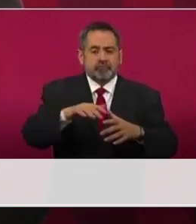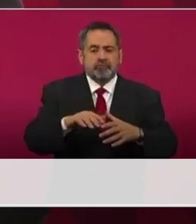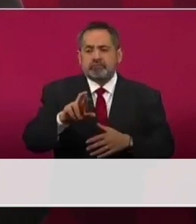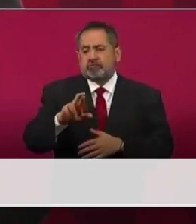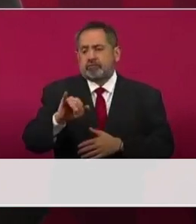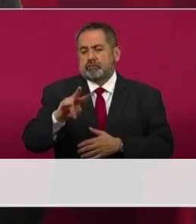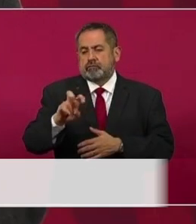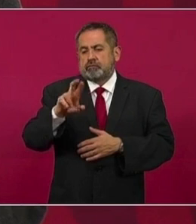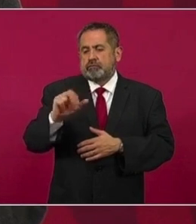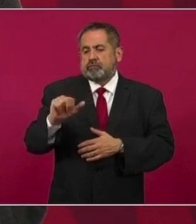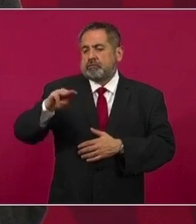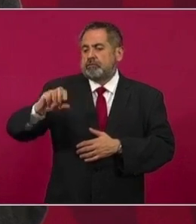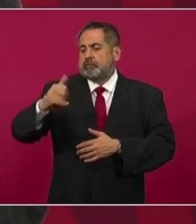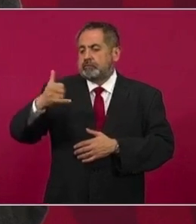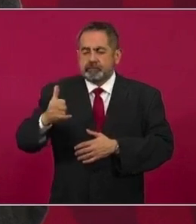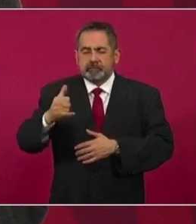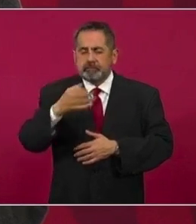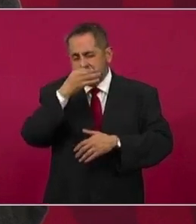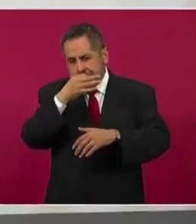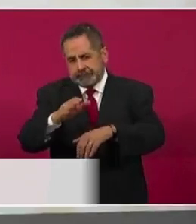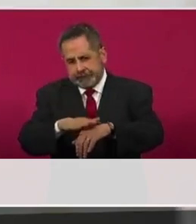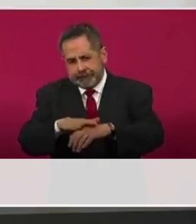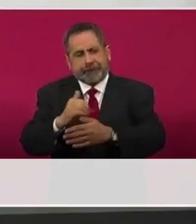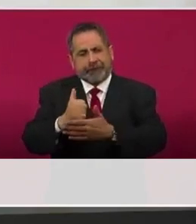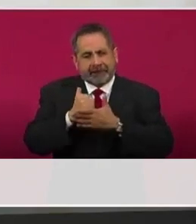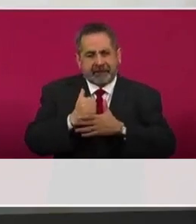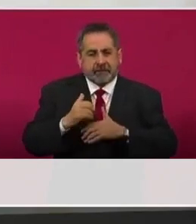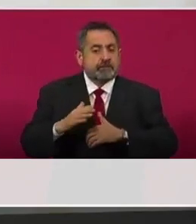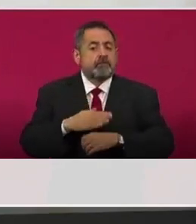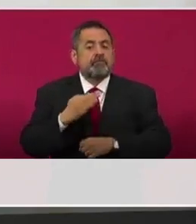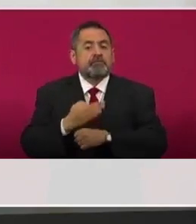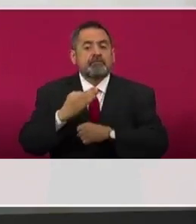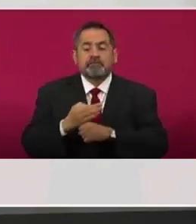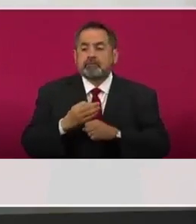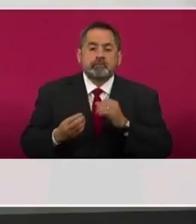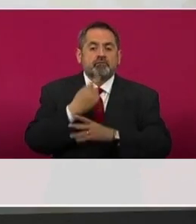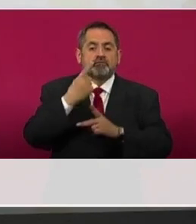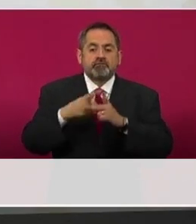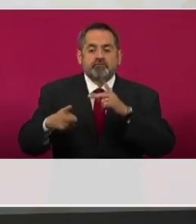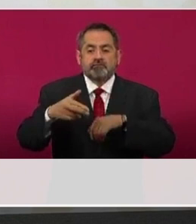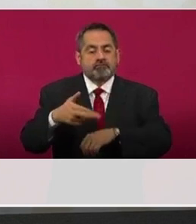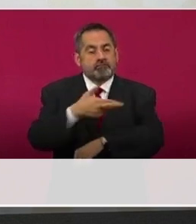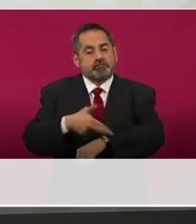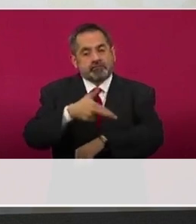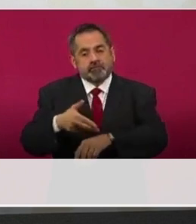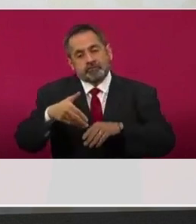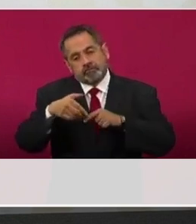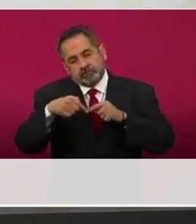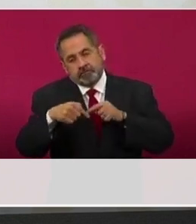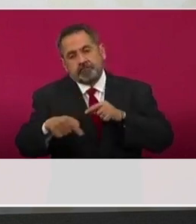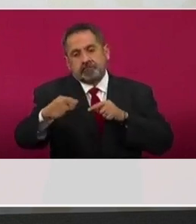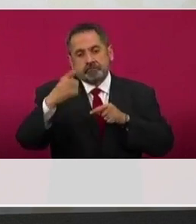Maya que nos ayuden, porque se está definiendo un nuevo trazo para el Tren Maya